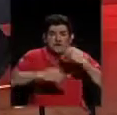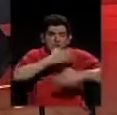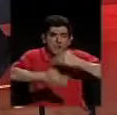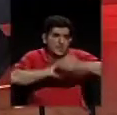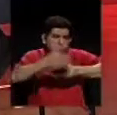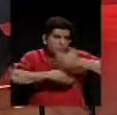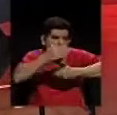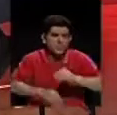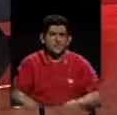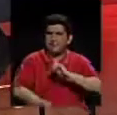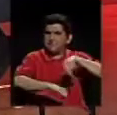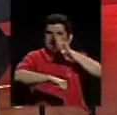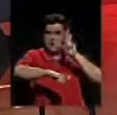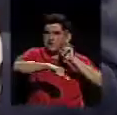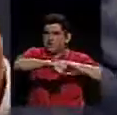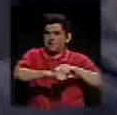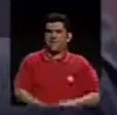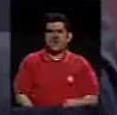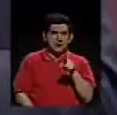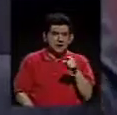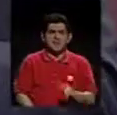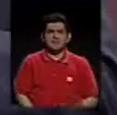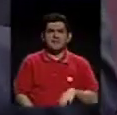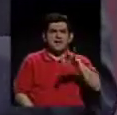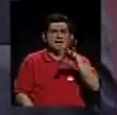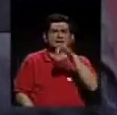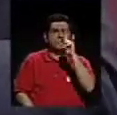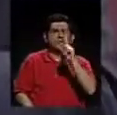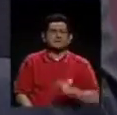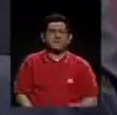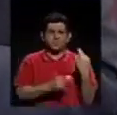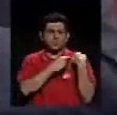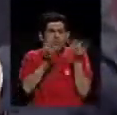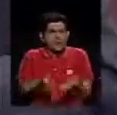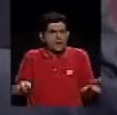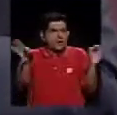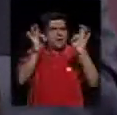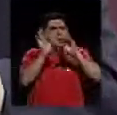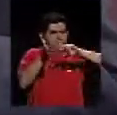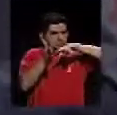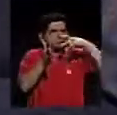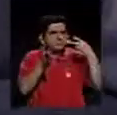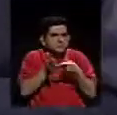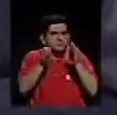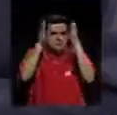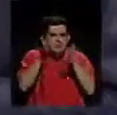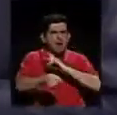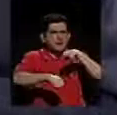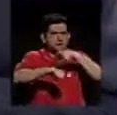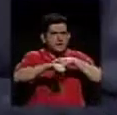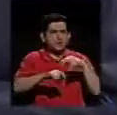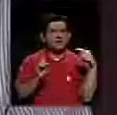proceso normal y deseable de elección de un cargo tan importante como un magistrado de la